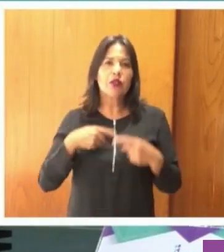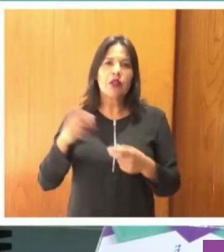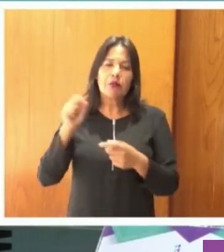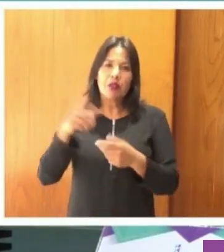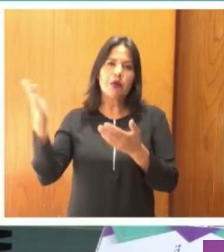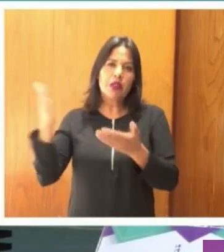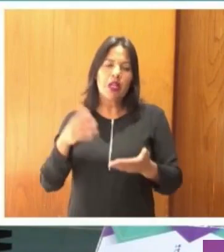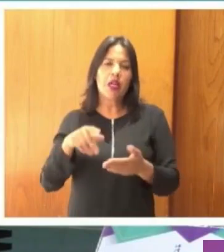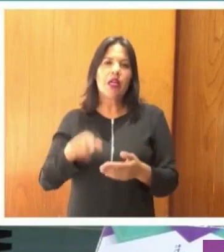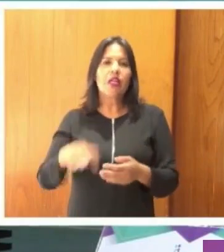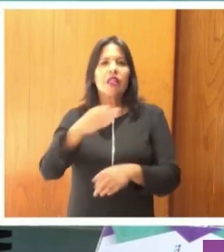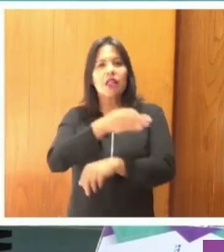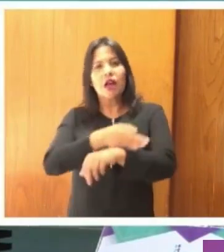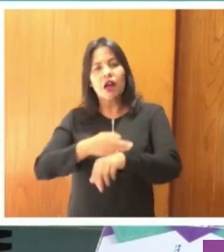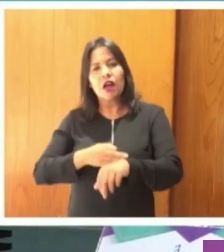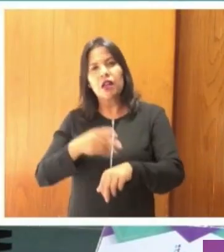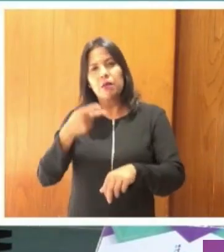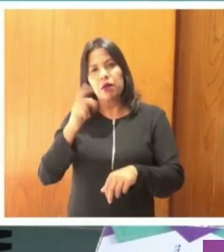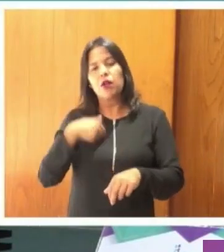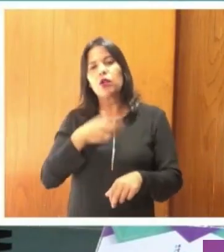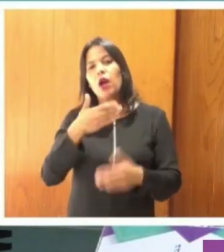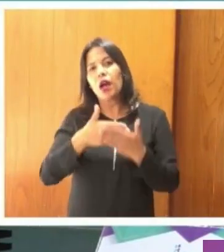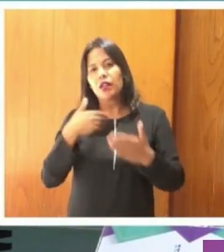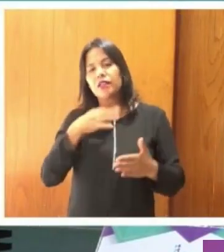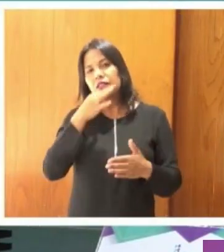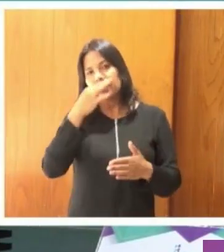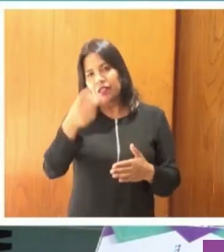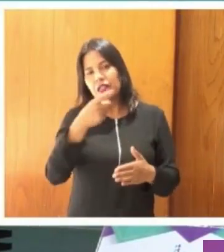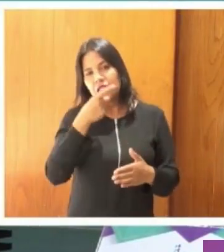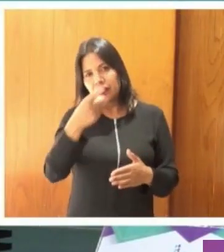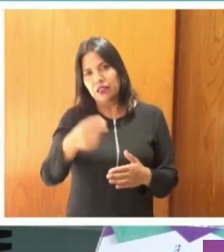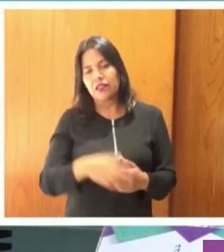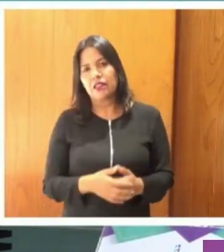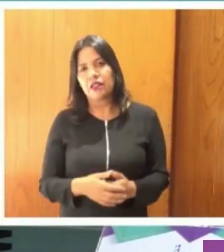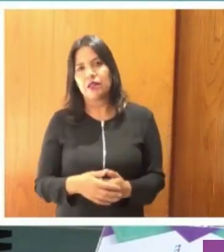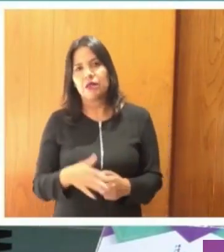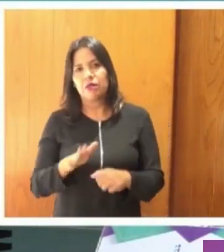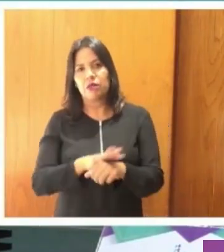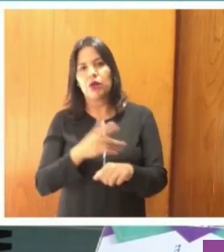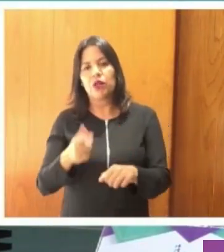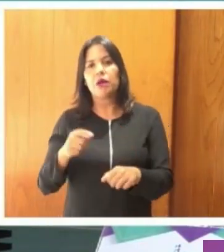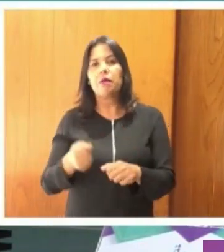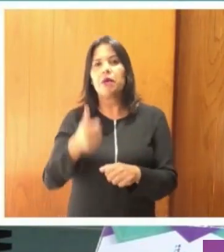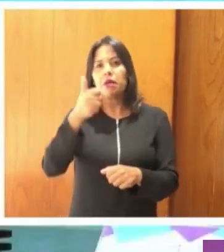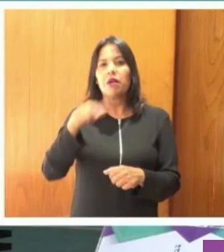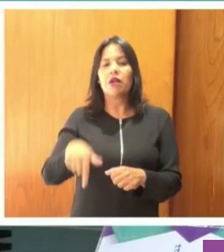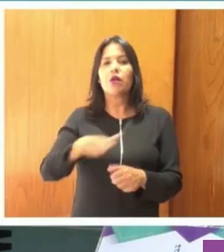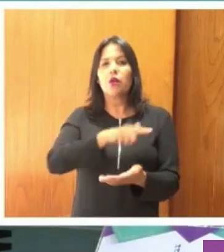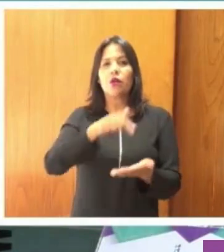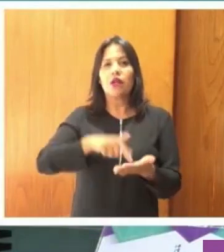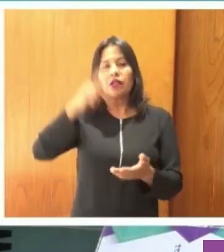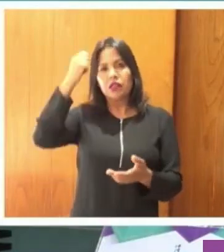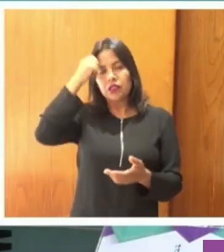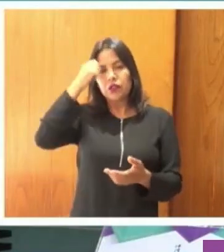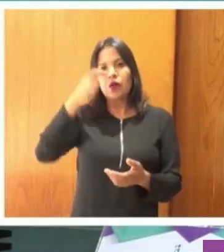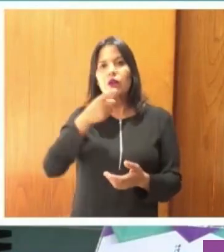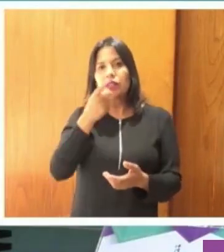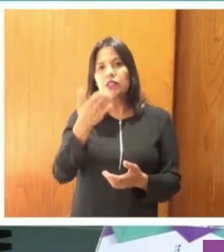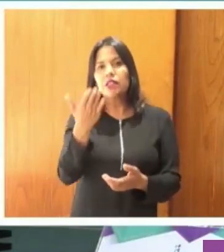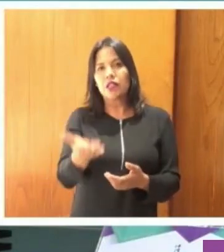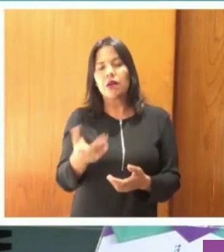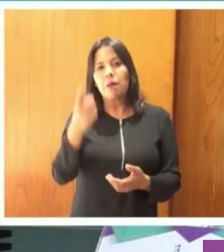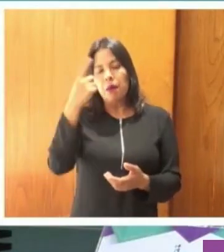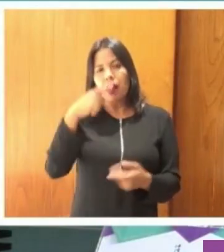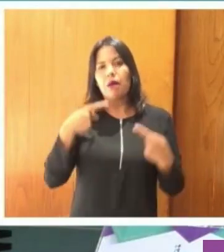y estas situaciones, pero no quería dejar pasar que creo que es el primer municipio que lo solicita, el primer